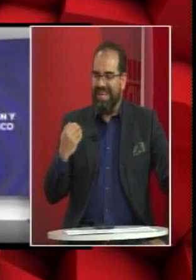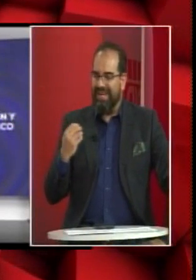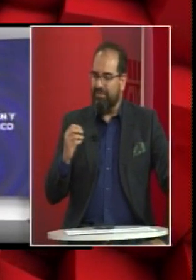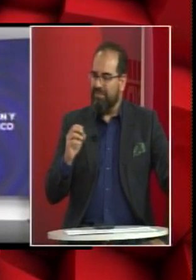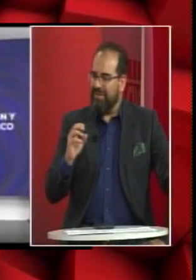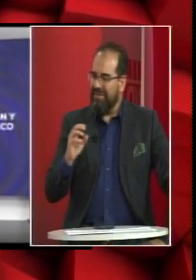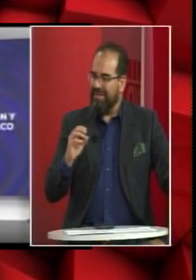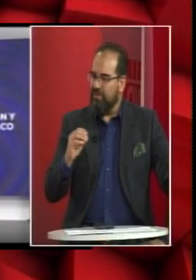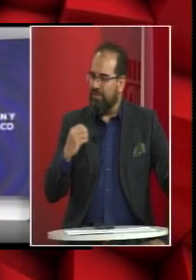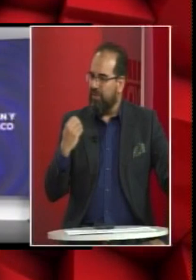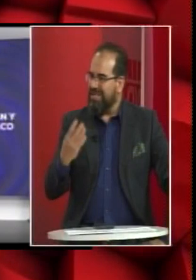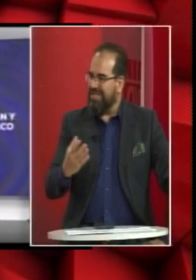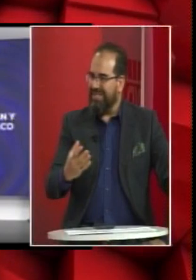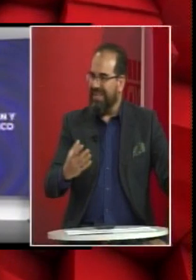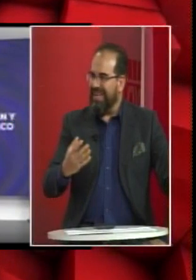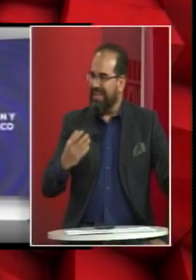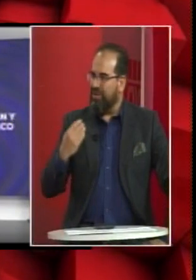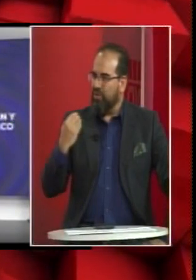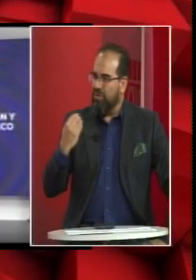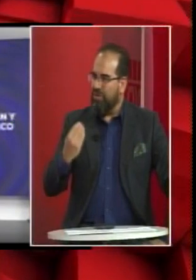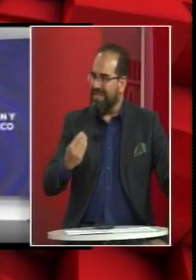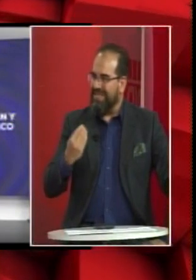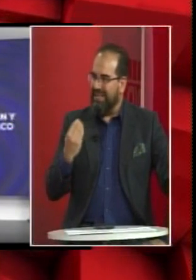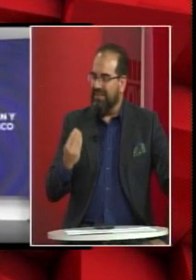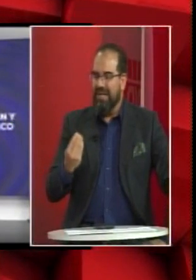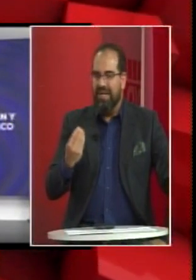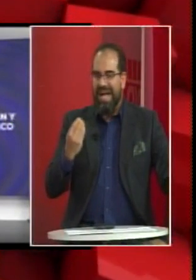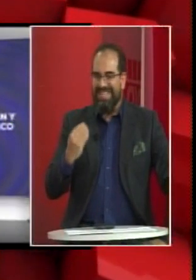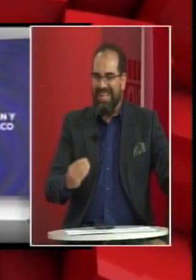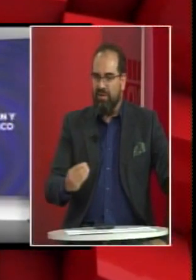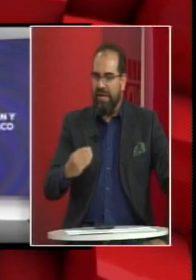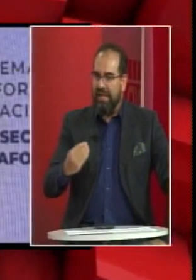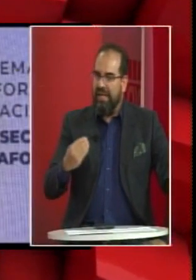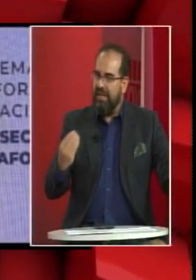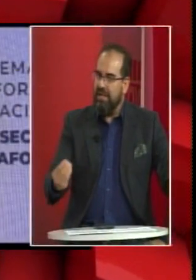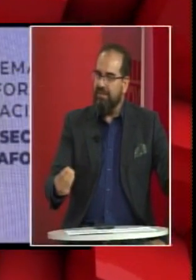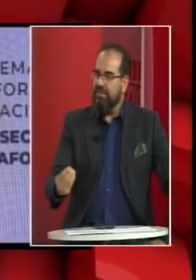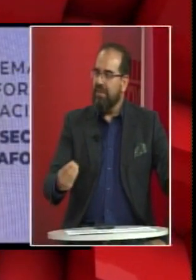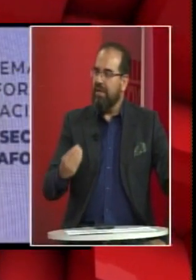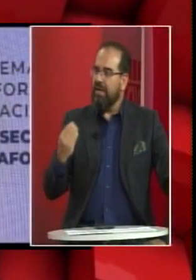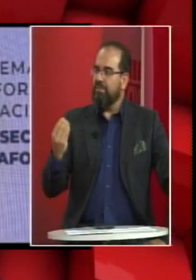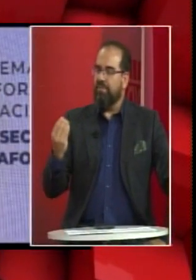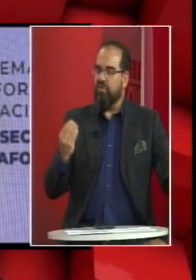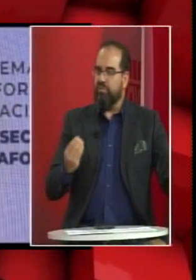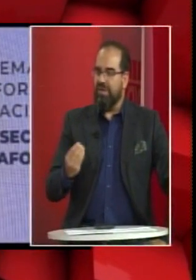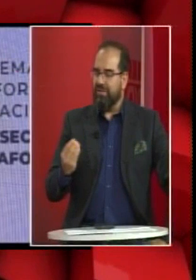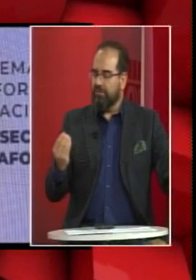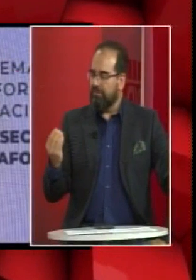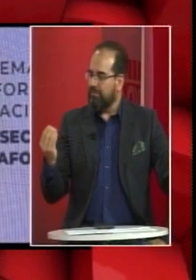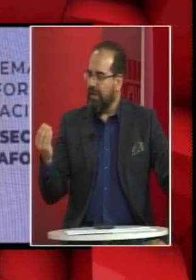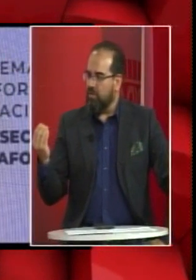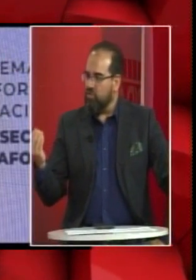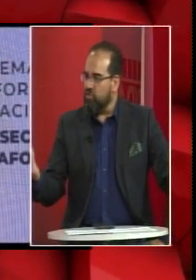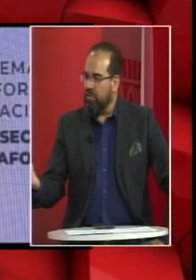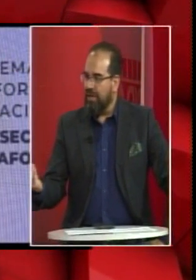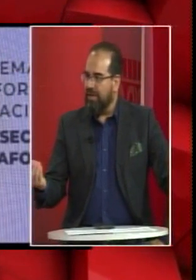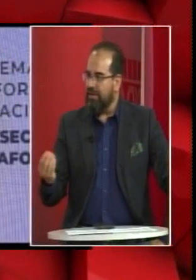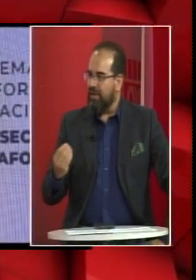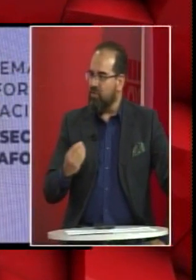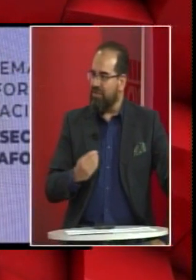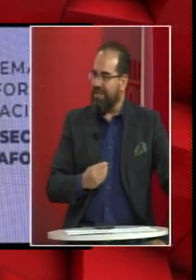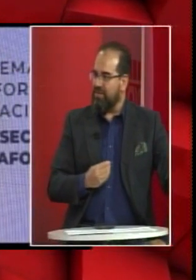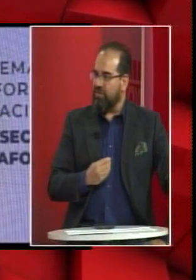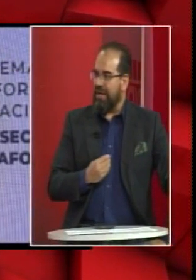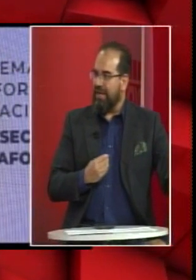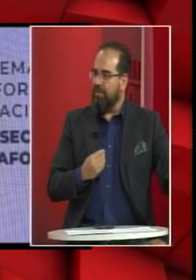ese refresh de todo lo que están haciendo en el día a día y que, por supuesto, la consulta